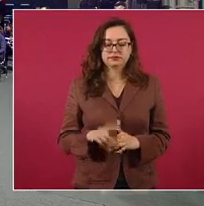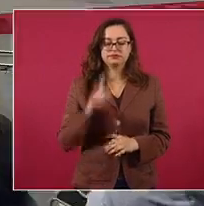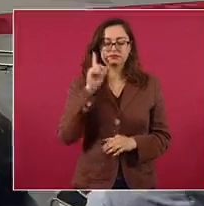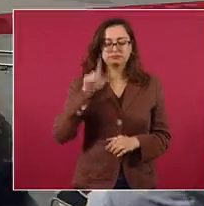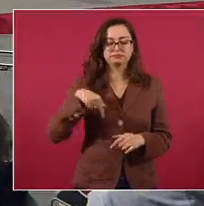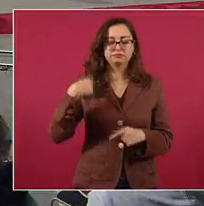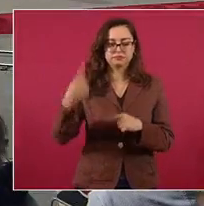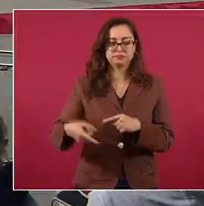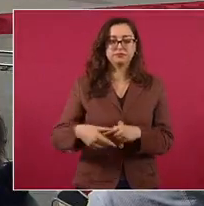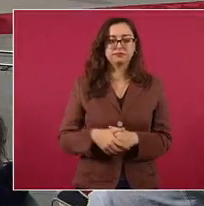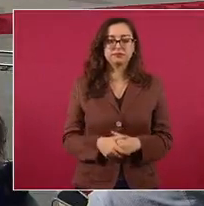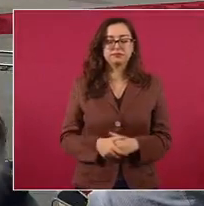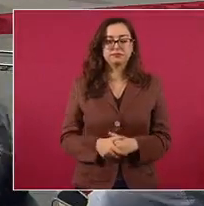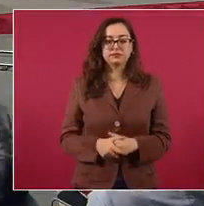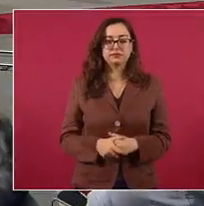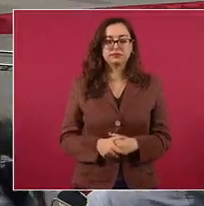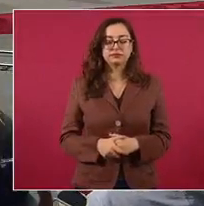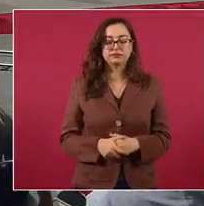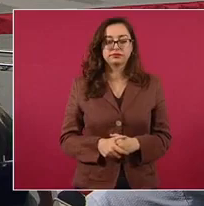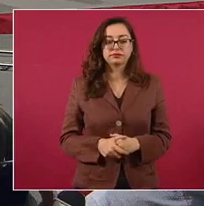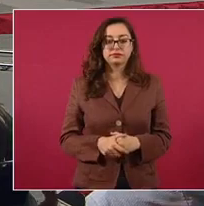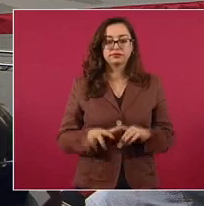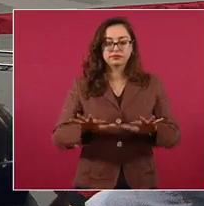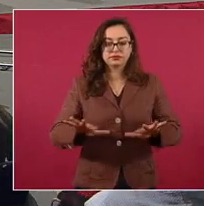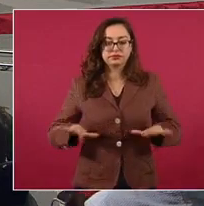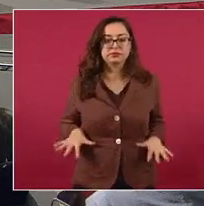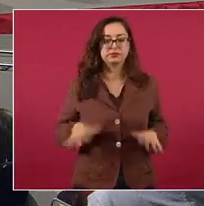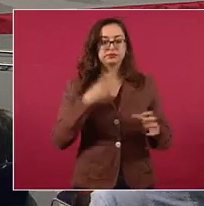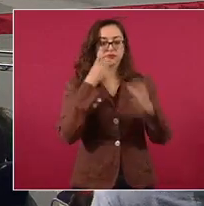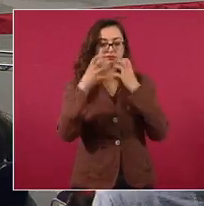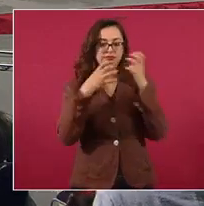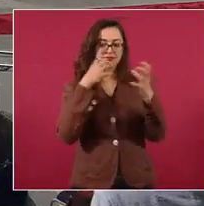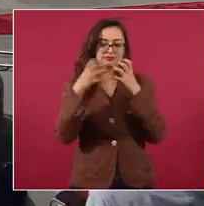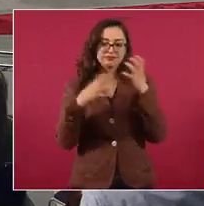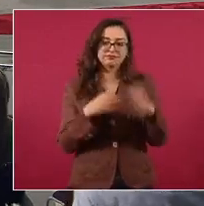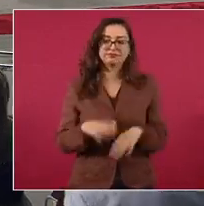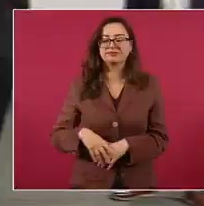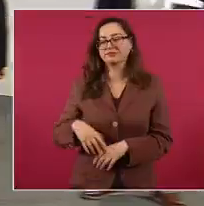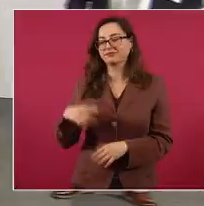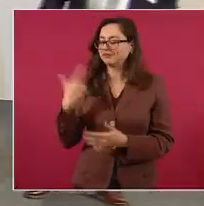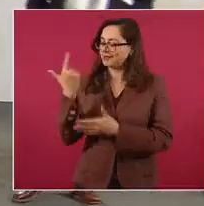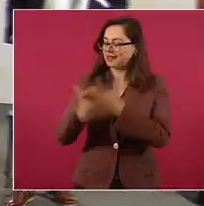queda pendiente ya. ¡Sin lista! ¡Vámonos!